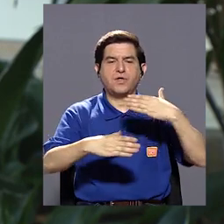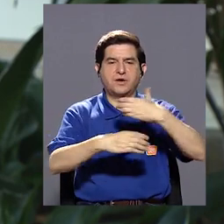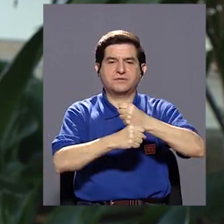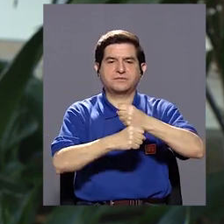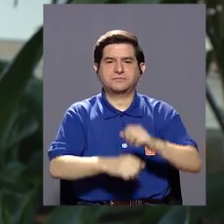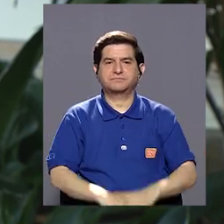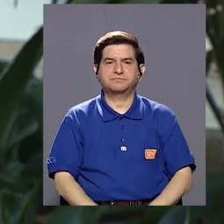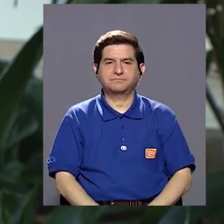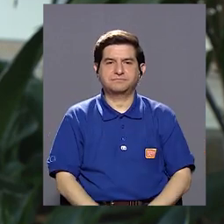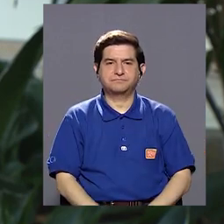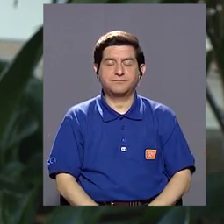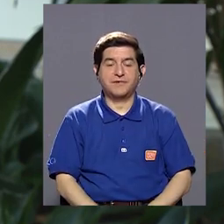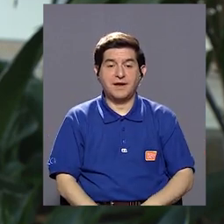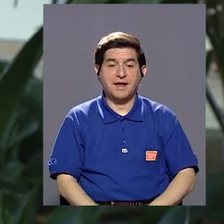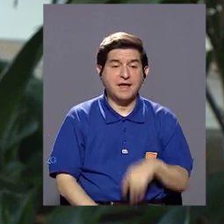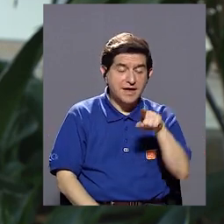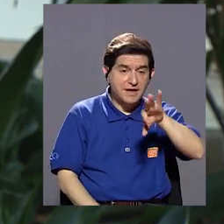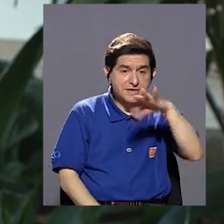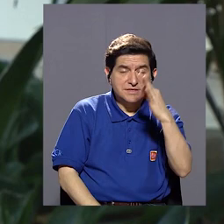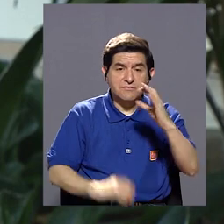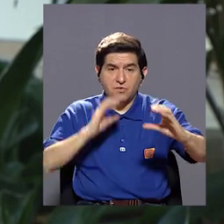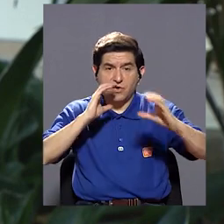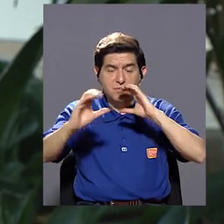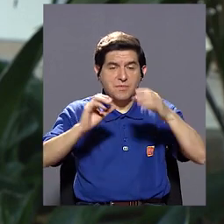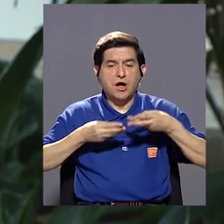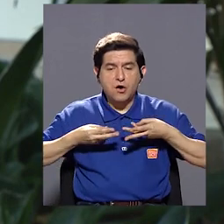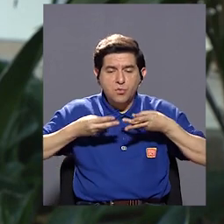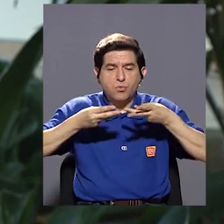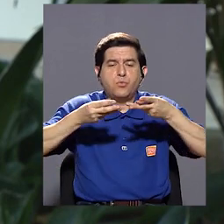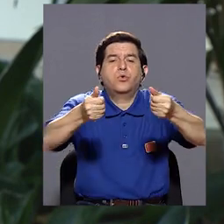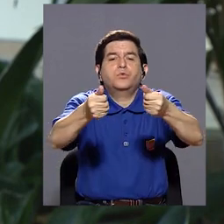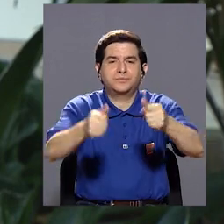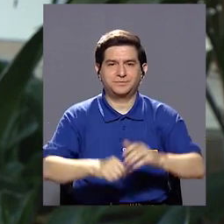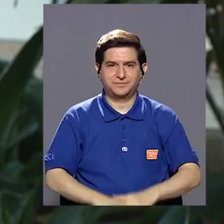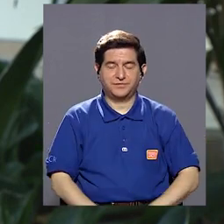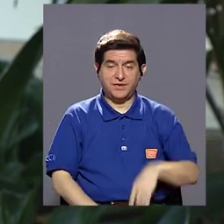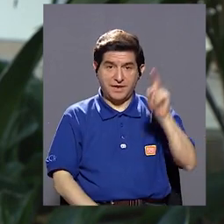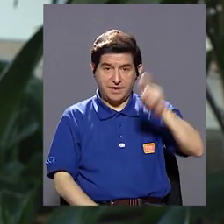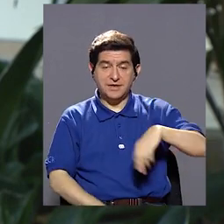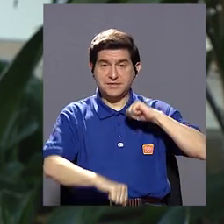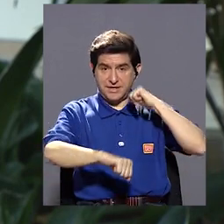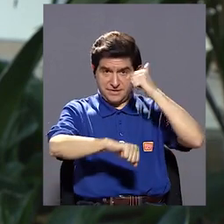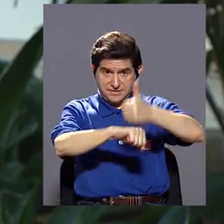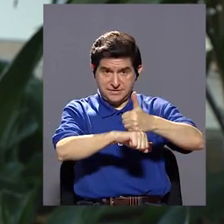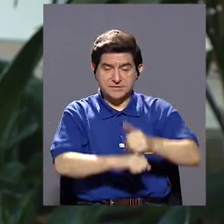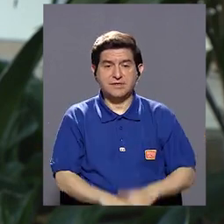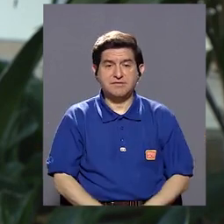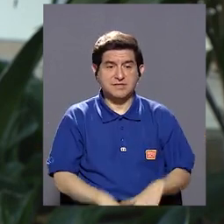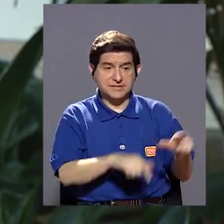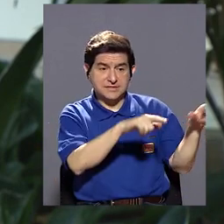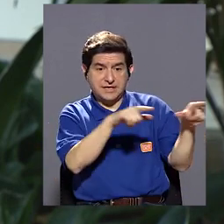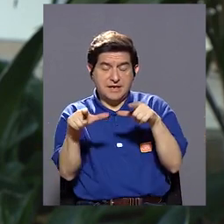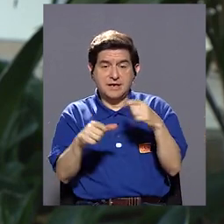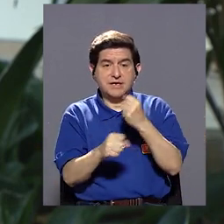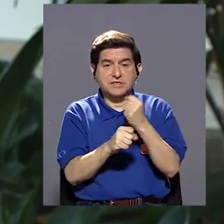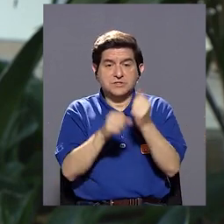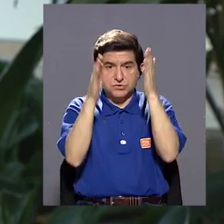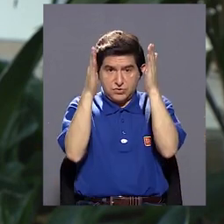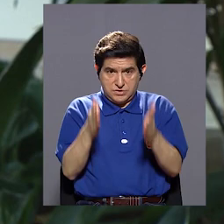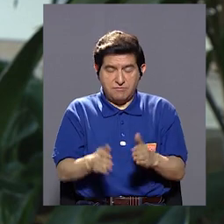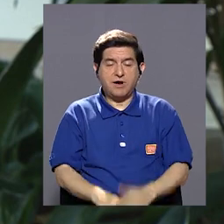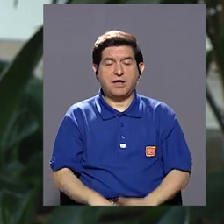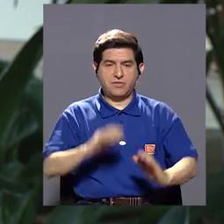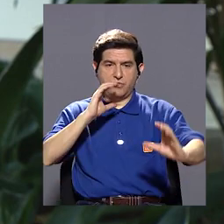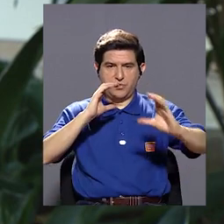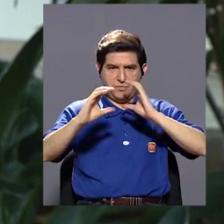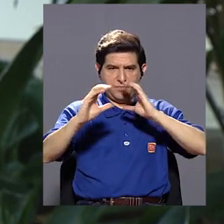hacer. Entonces, a partir de ahí, la comunicación debe ser fluida y tiene que existir esa disponibilidad del teletrabajador para